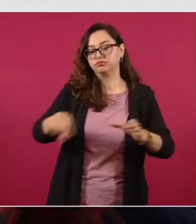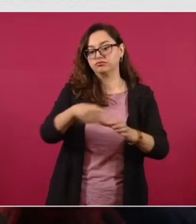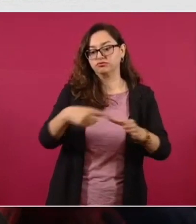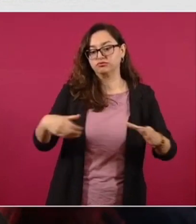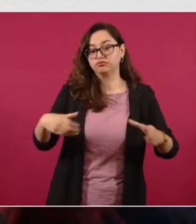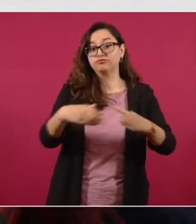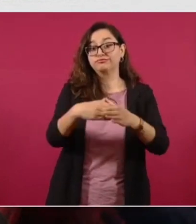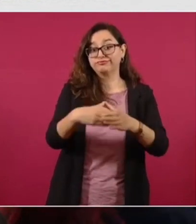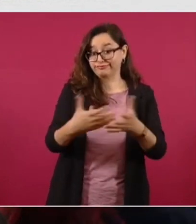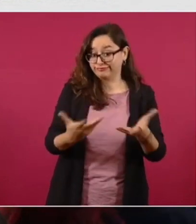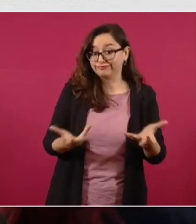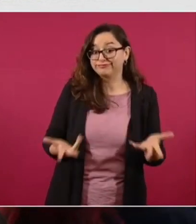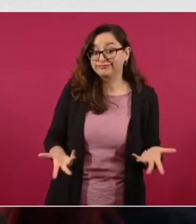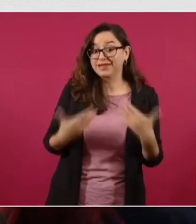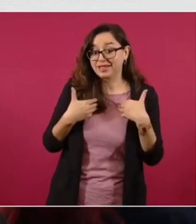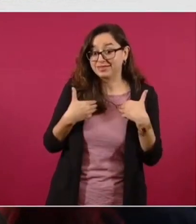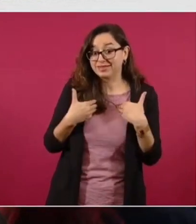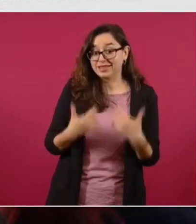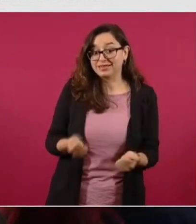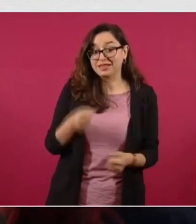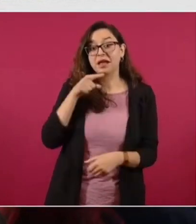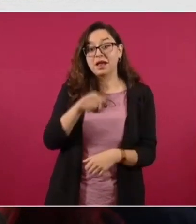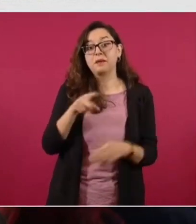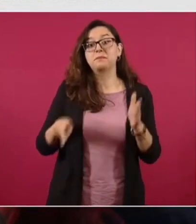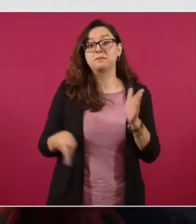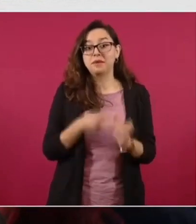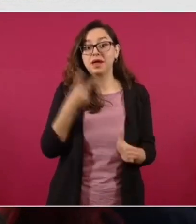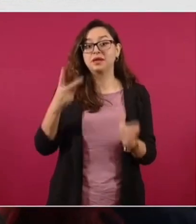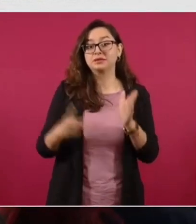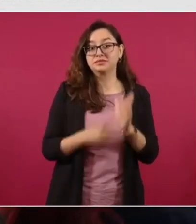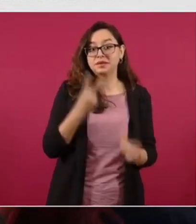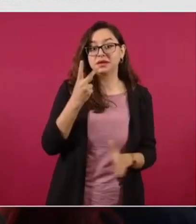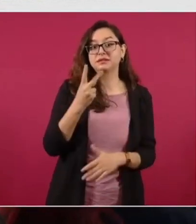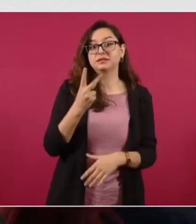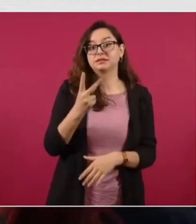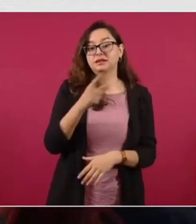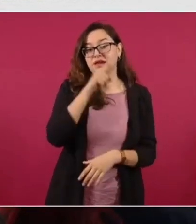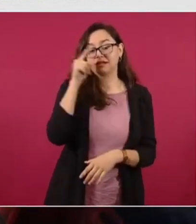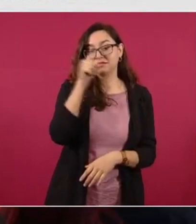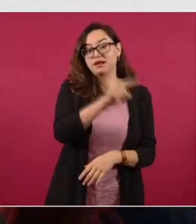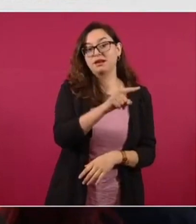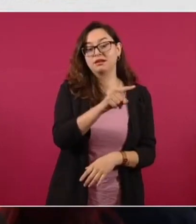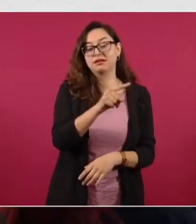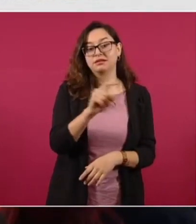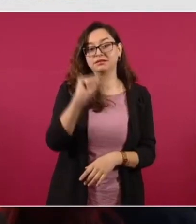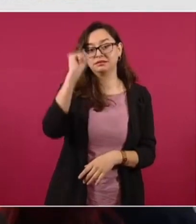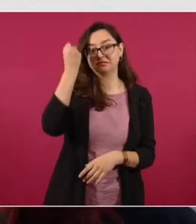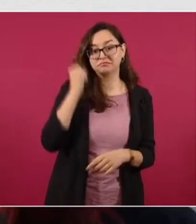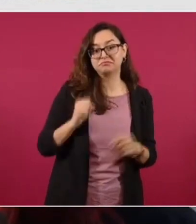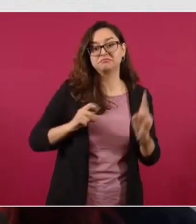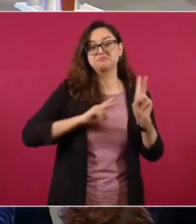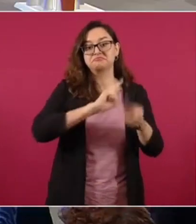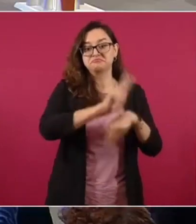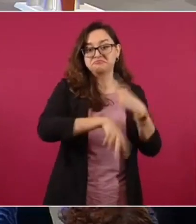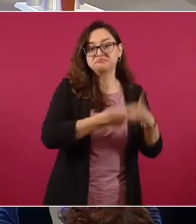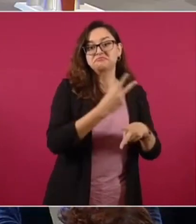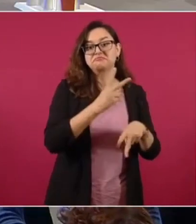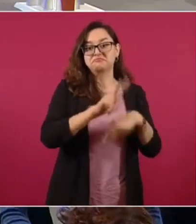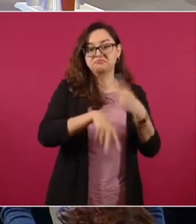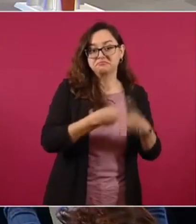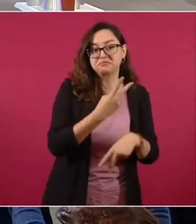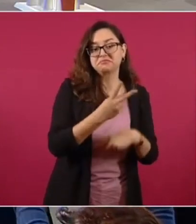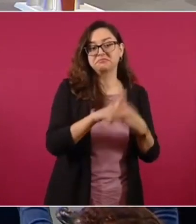¿Ya entienden por qué tanto viaje a la Sierra Sinaloense? ¿Ya saben quién es el